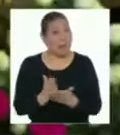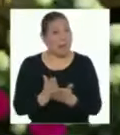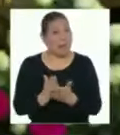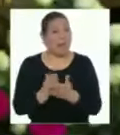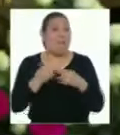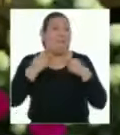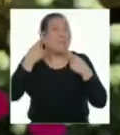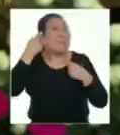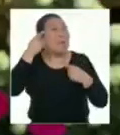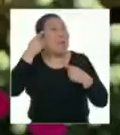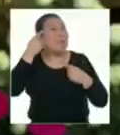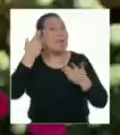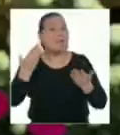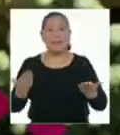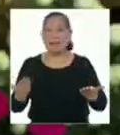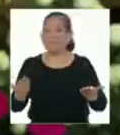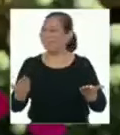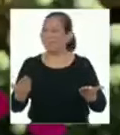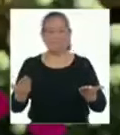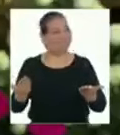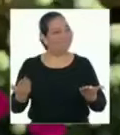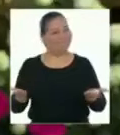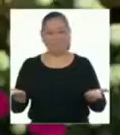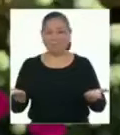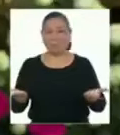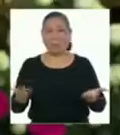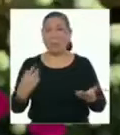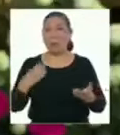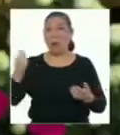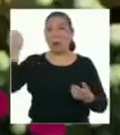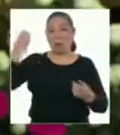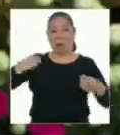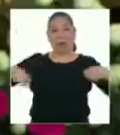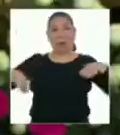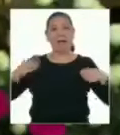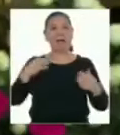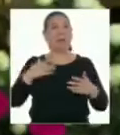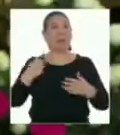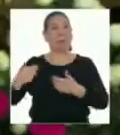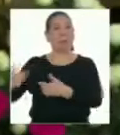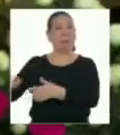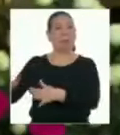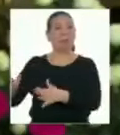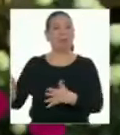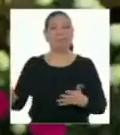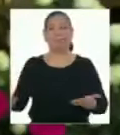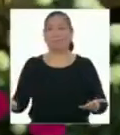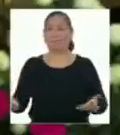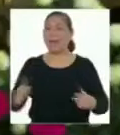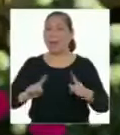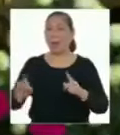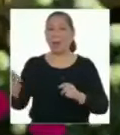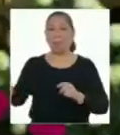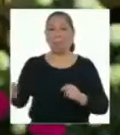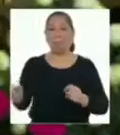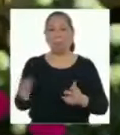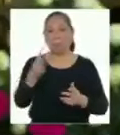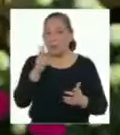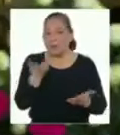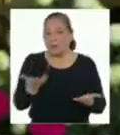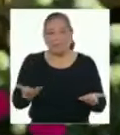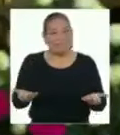la famosa lógica del sistema. A más ganancias mías le chorreará algo a este